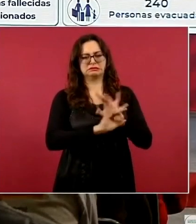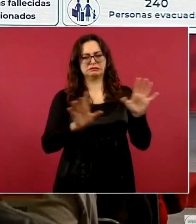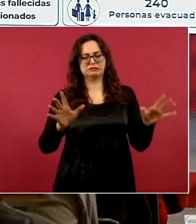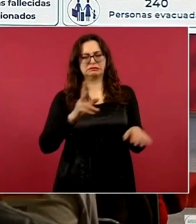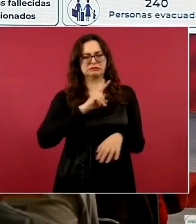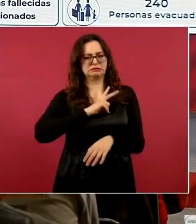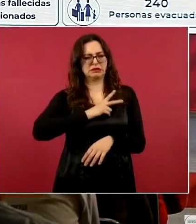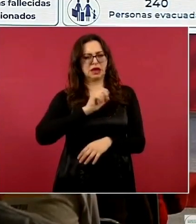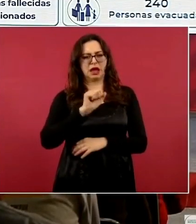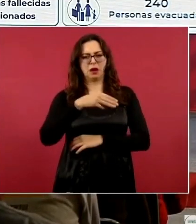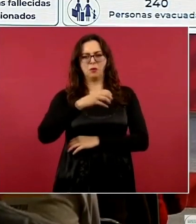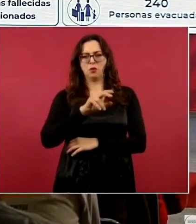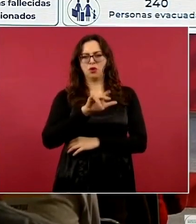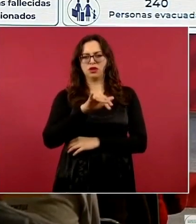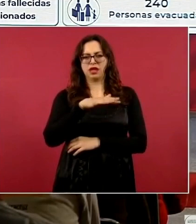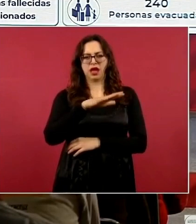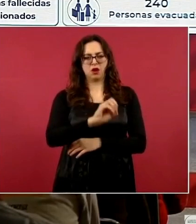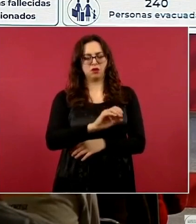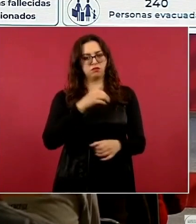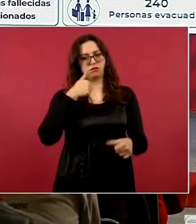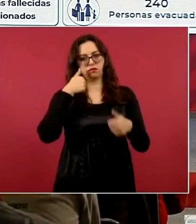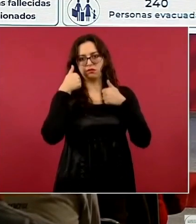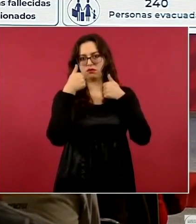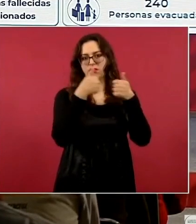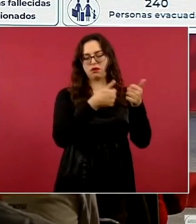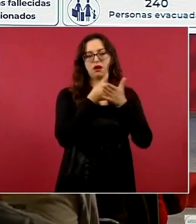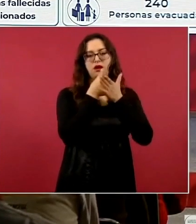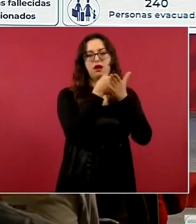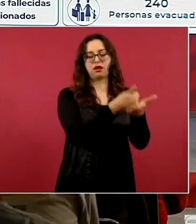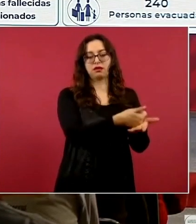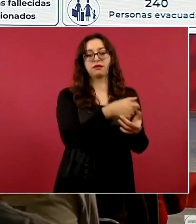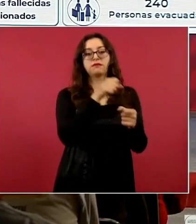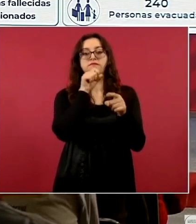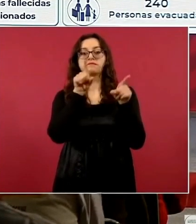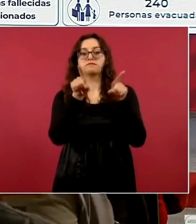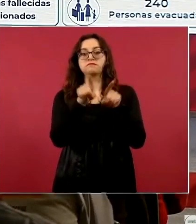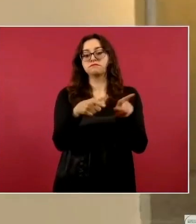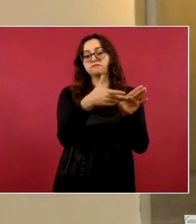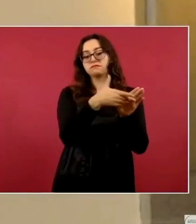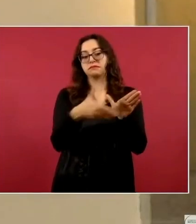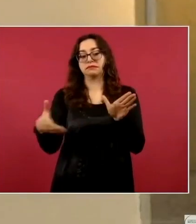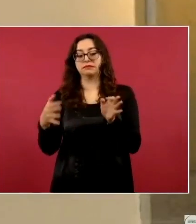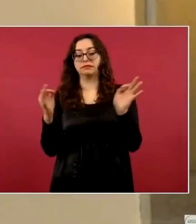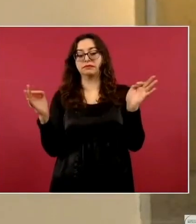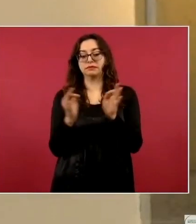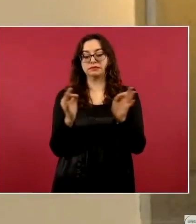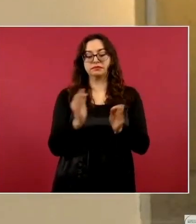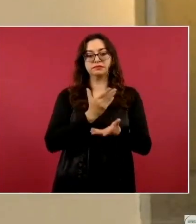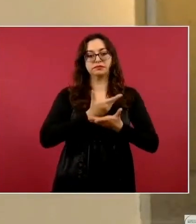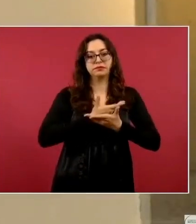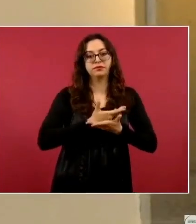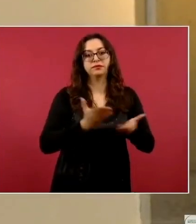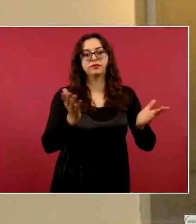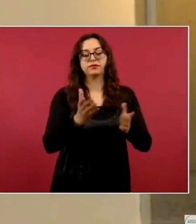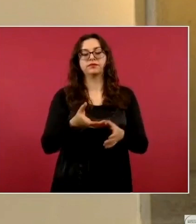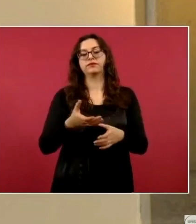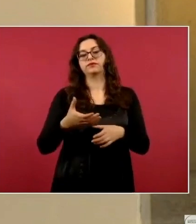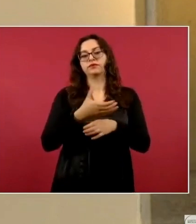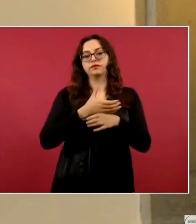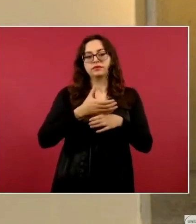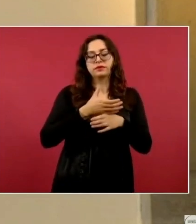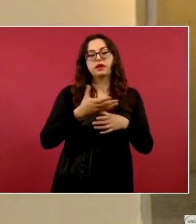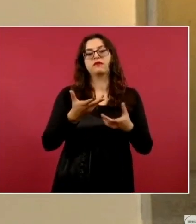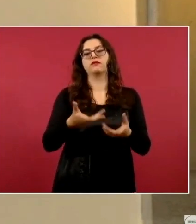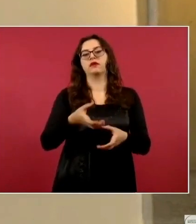fríos también se distribuyó o bebidas calientes pan y galletas para el personal que